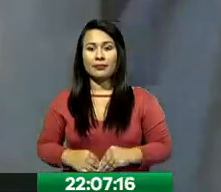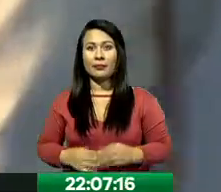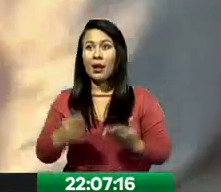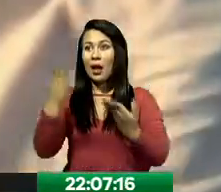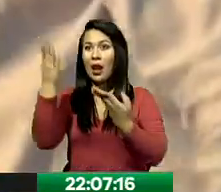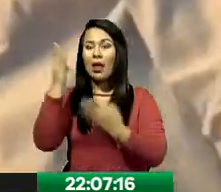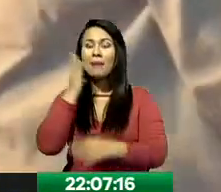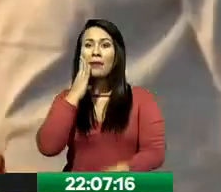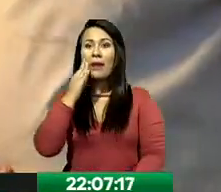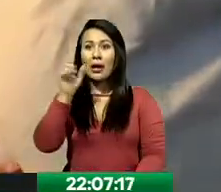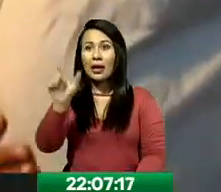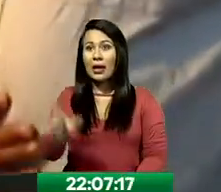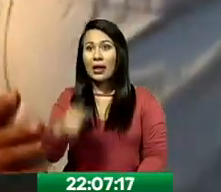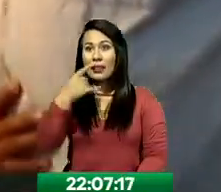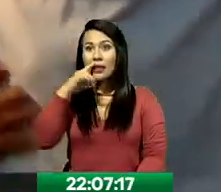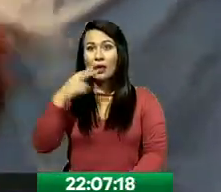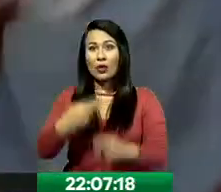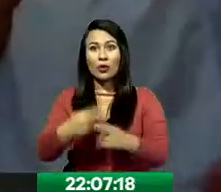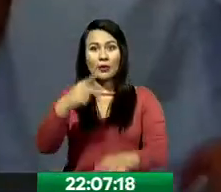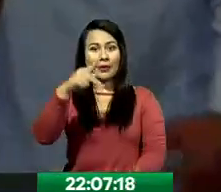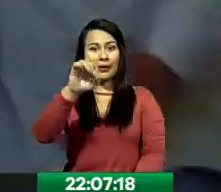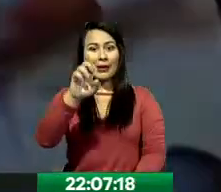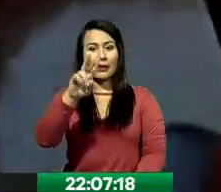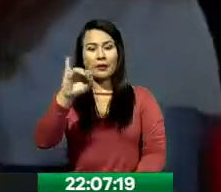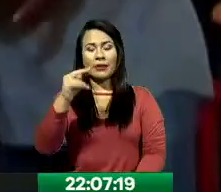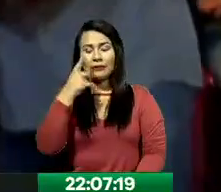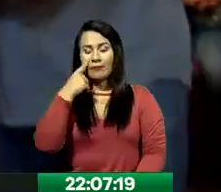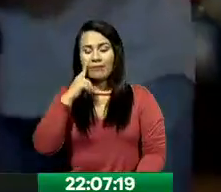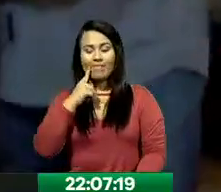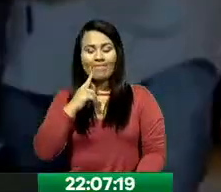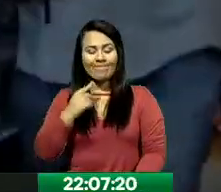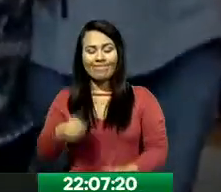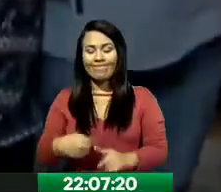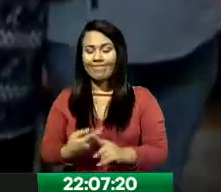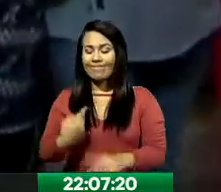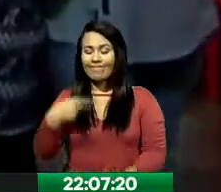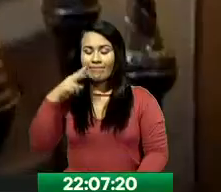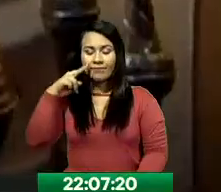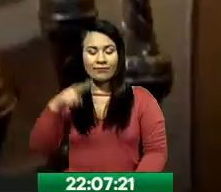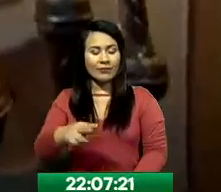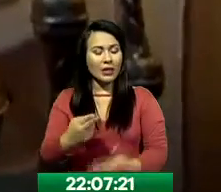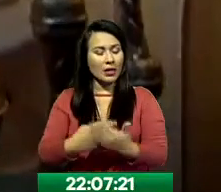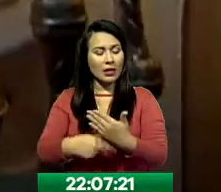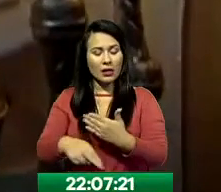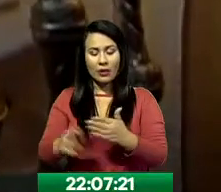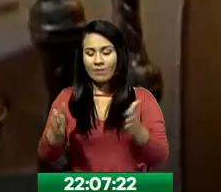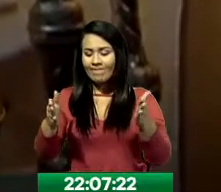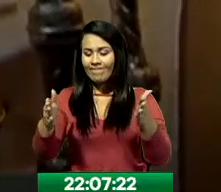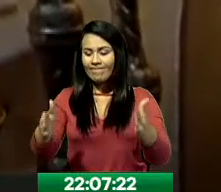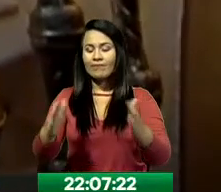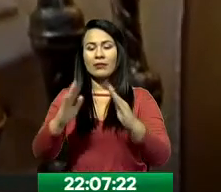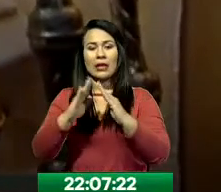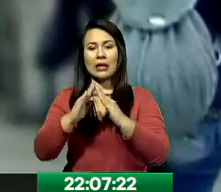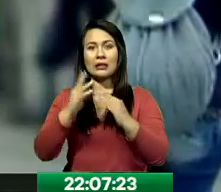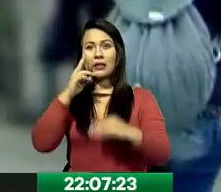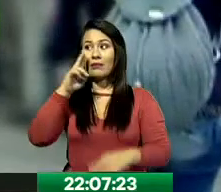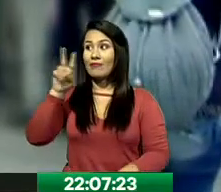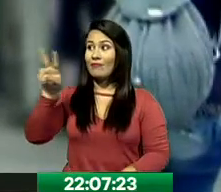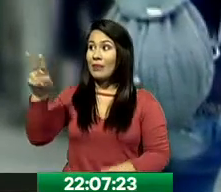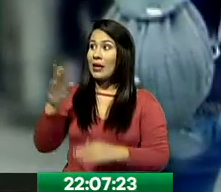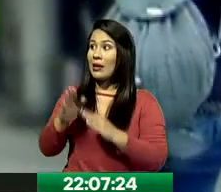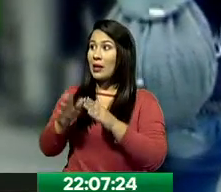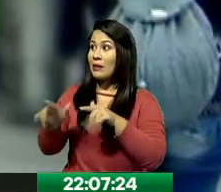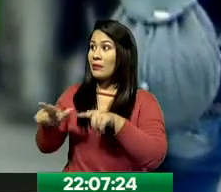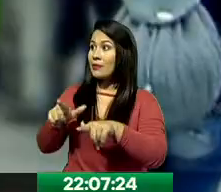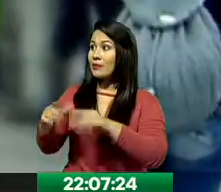madre de Kevin Mandrix no podía soportar el dolor al ver a su hijo en el féretro en la sala de su casa, en esa vivienda de la